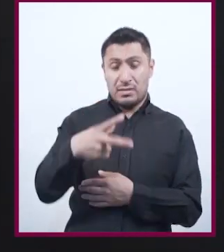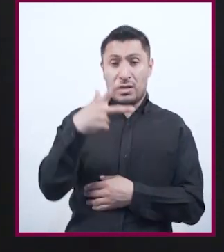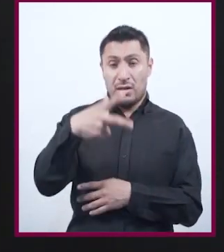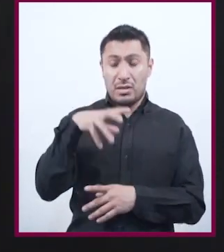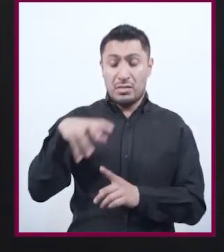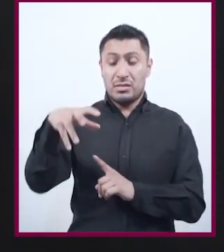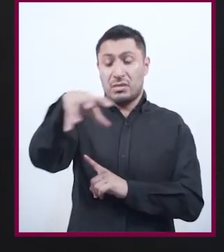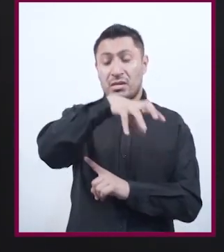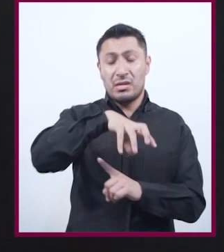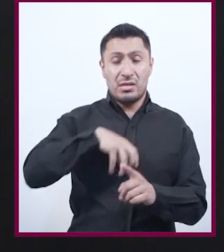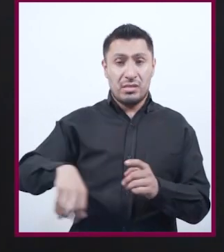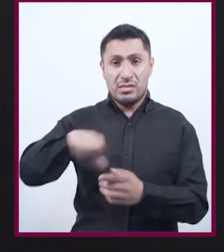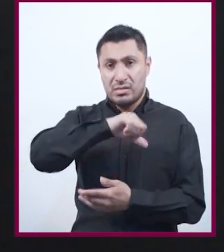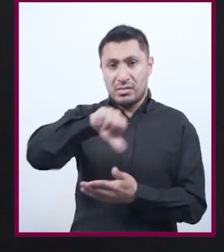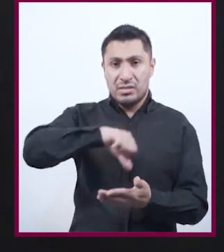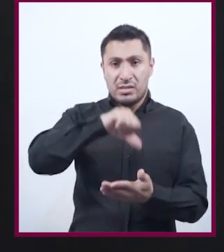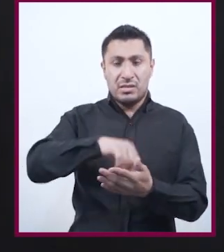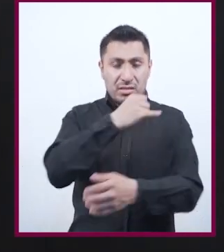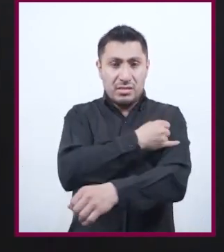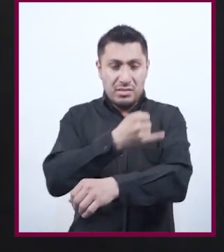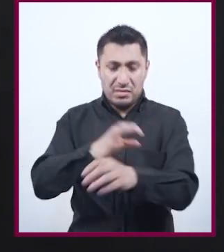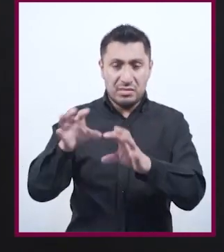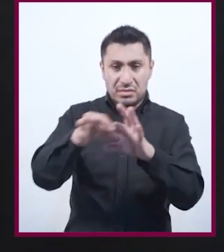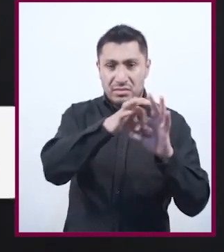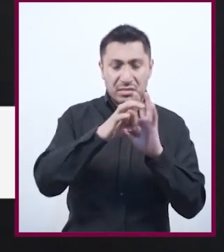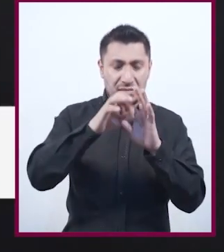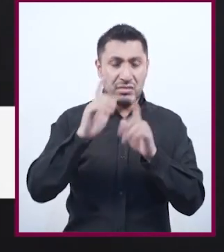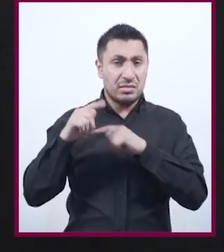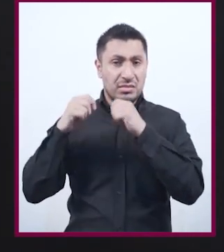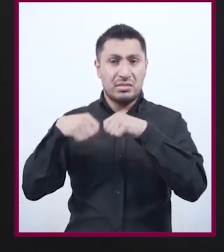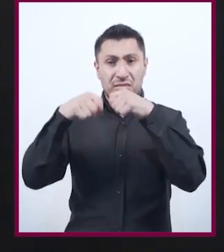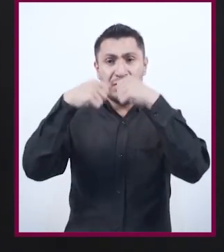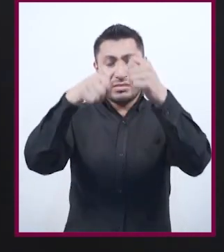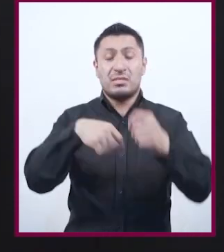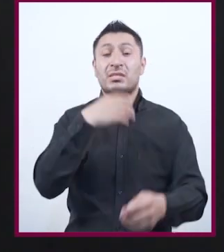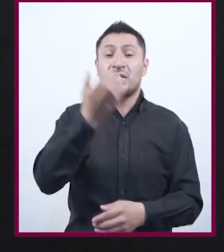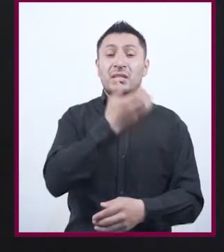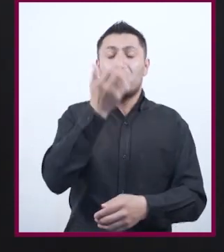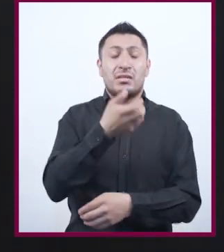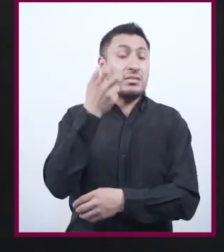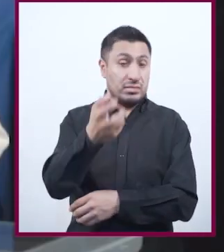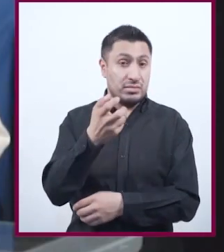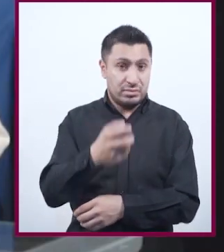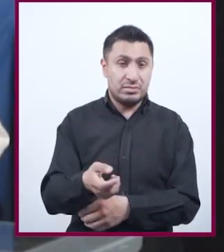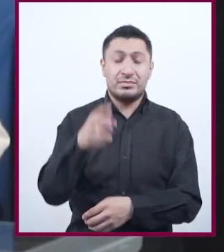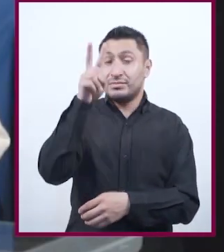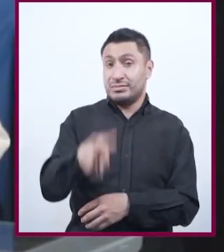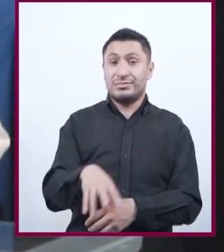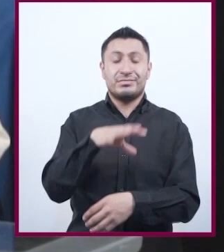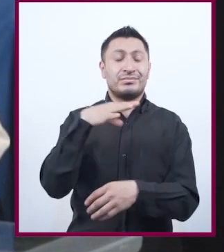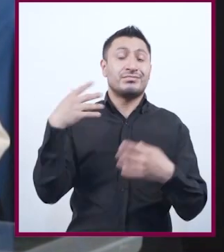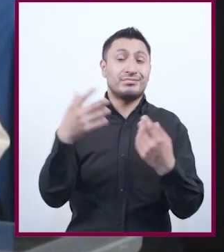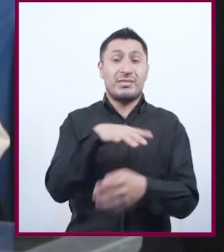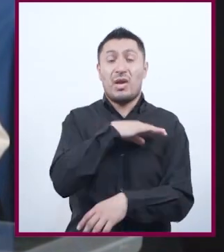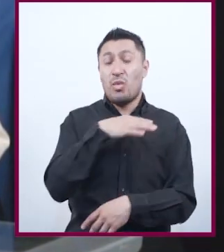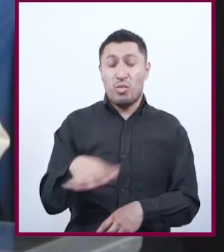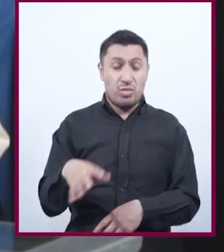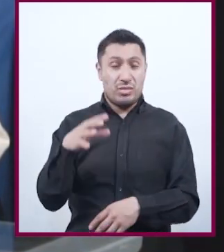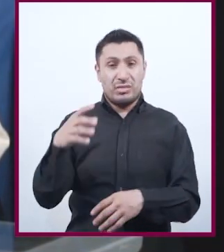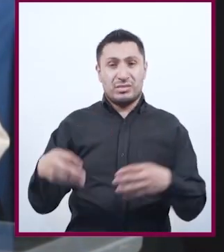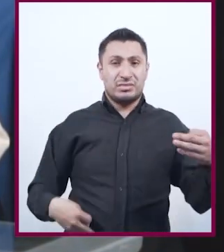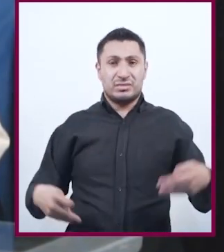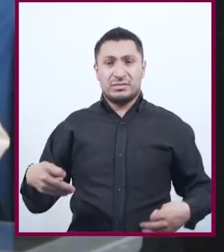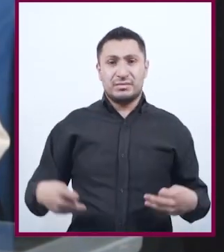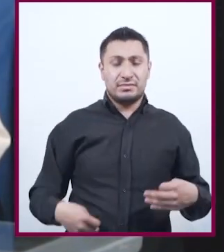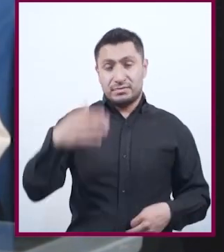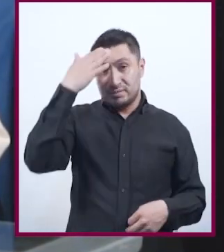8 barrios del centro de Iztapalapa han sabido unirse a través de tradiciones y costumbres como esta. ¿A poco no es increíble que este